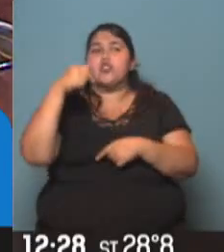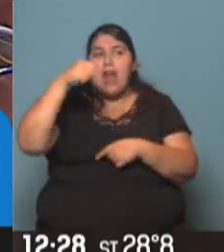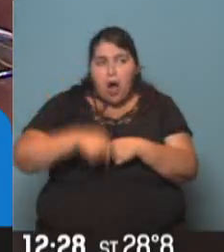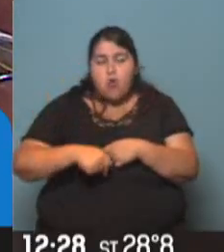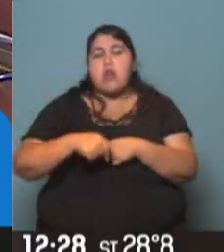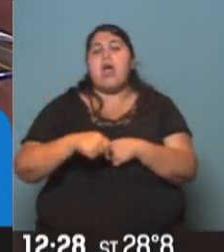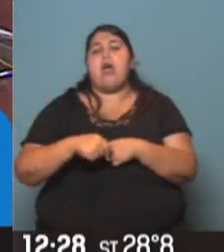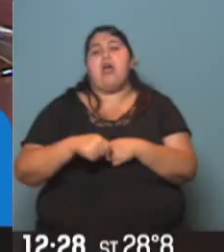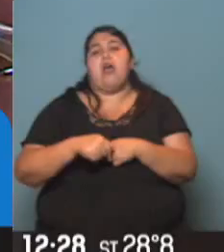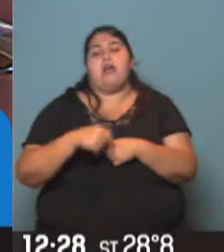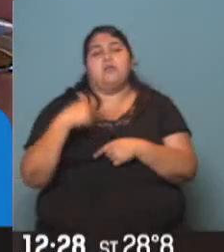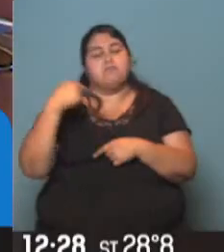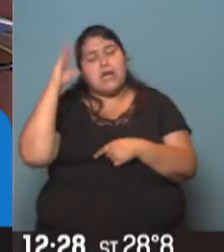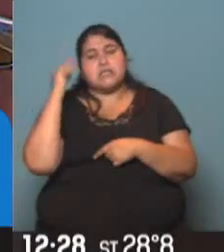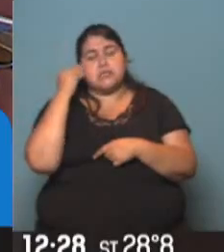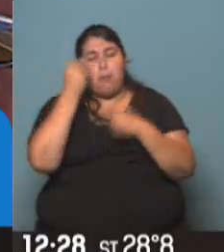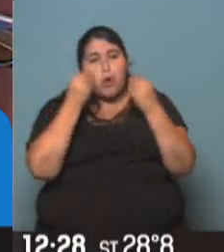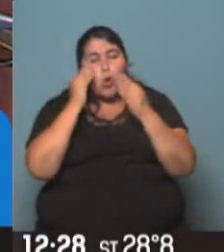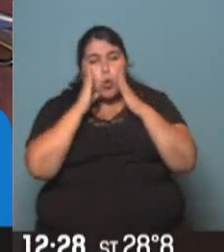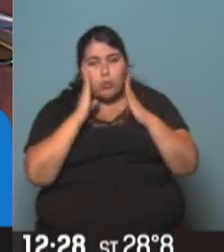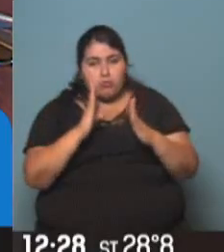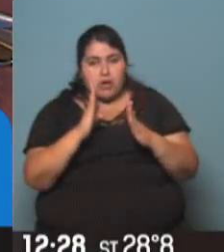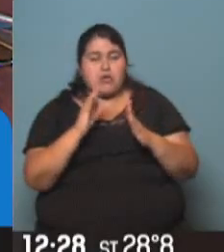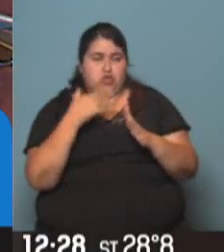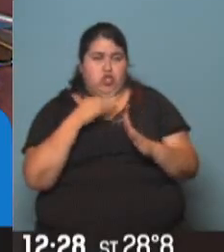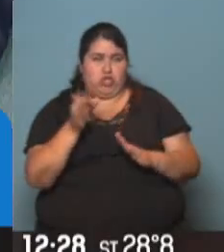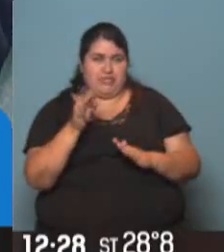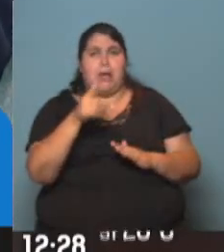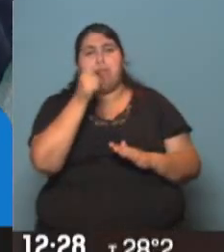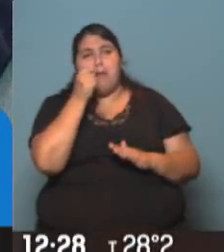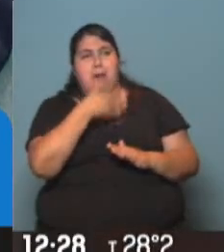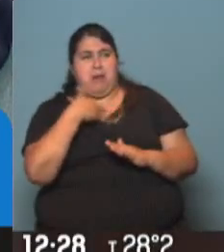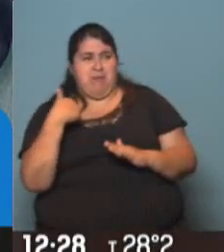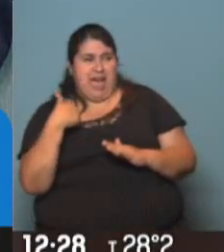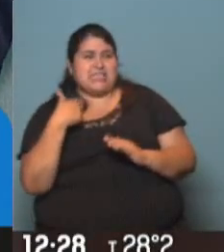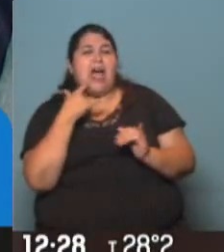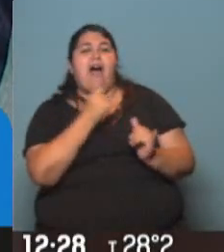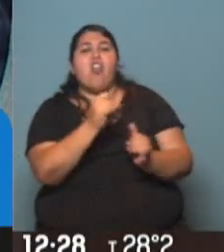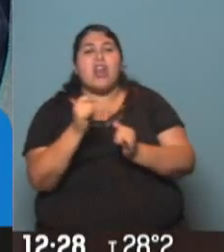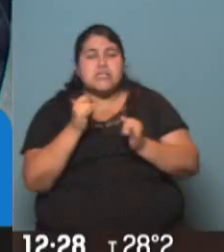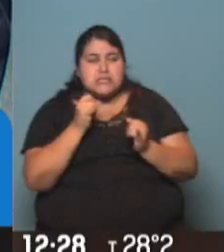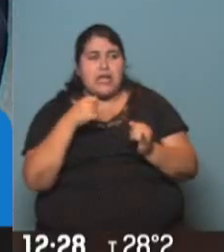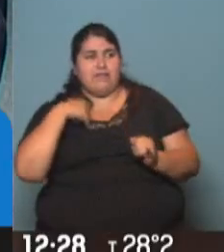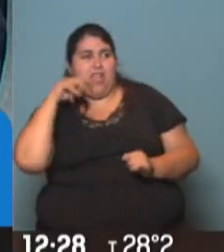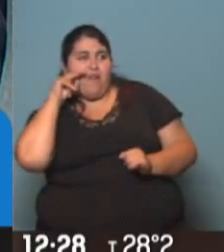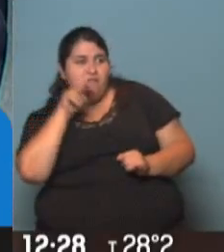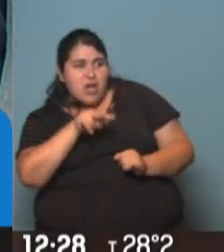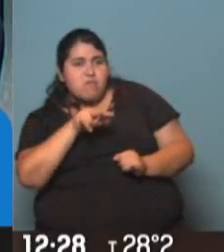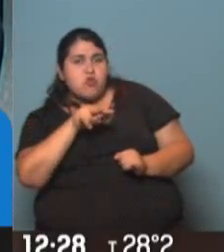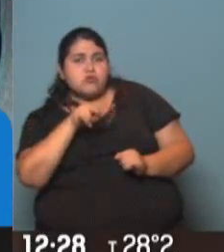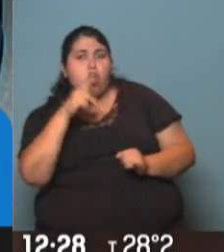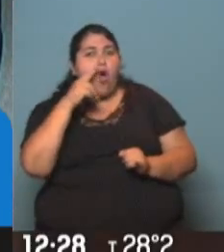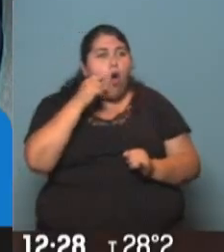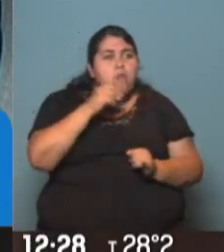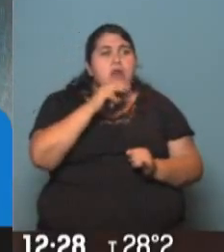está en la que nos preocupa tanto te leo a ver los padres de adolescentes tenemos la fortuna de poder ver que hoy de hombres y mujeres